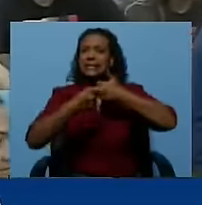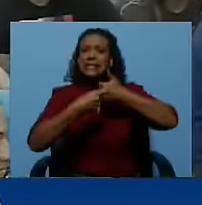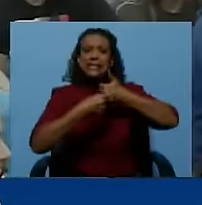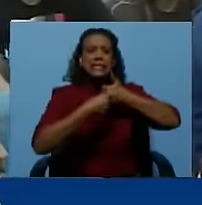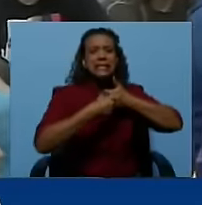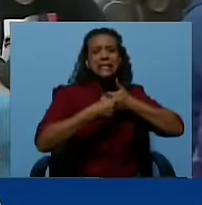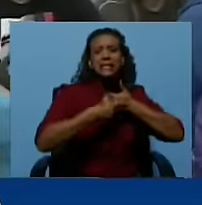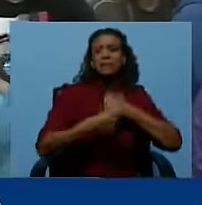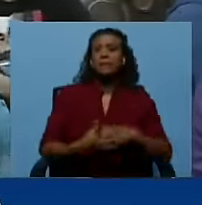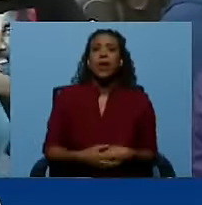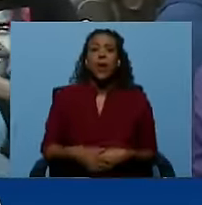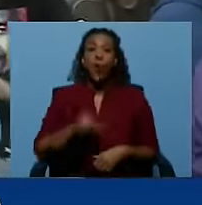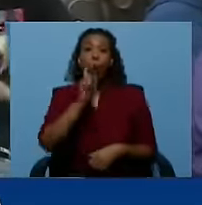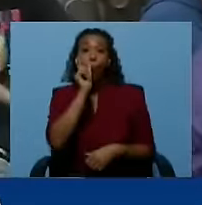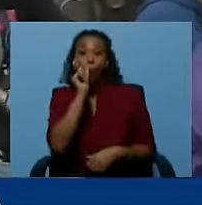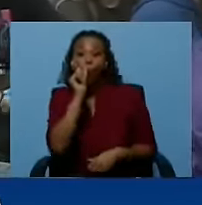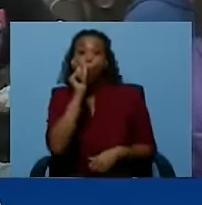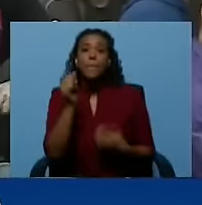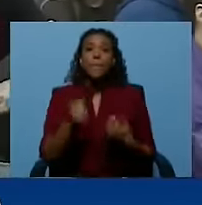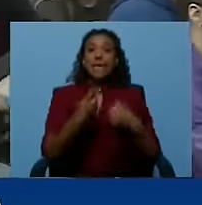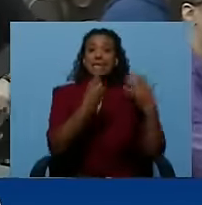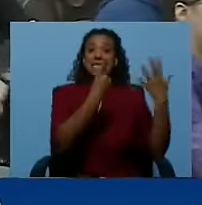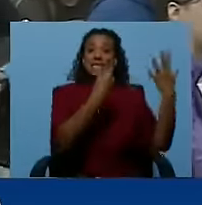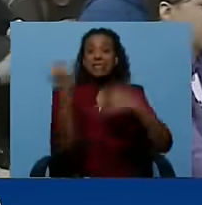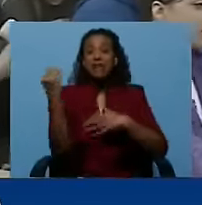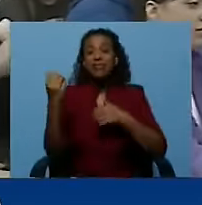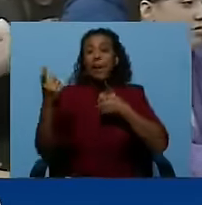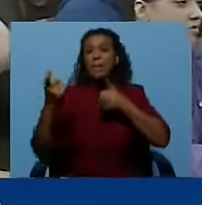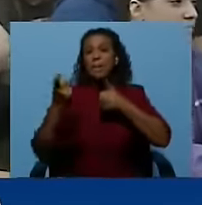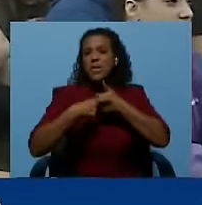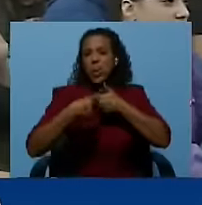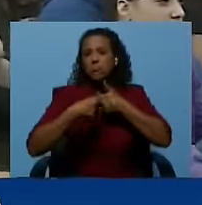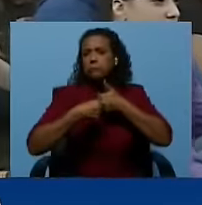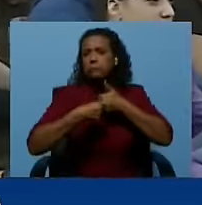Con George Harris, 60 millones de seguidores.